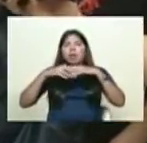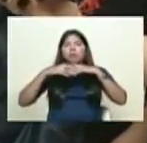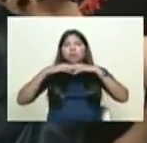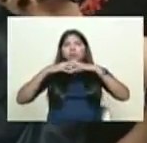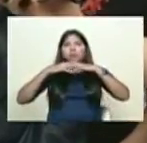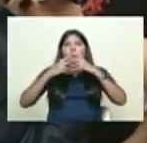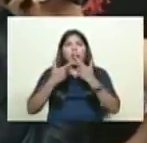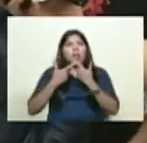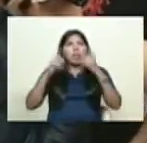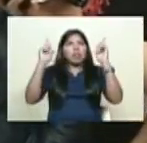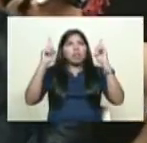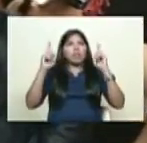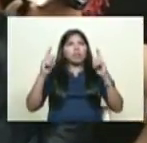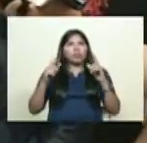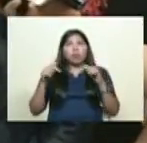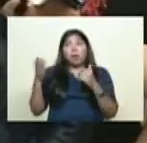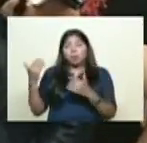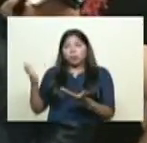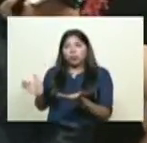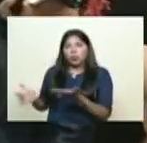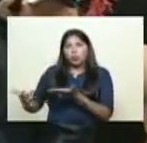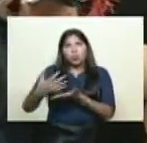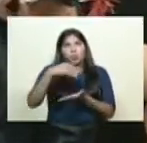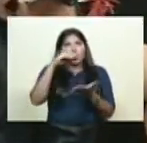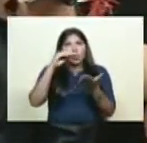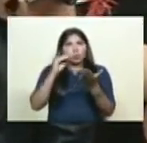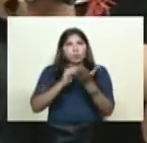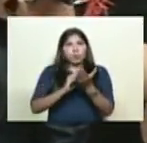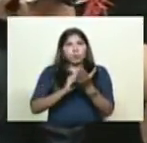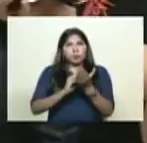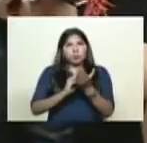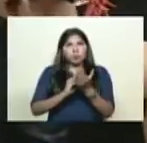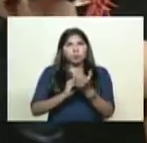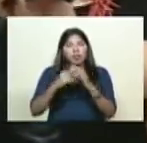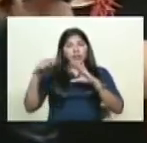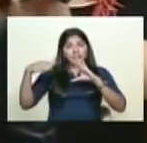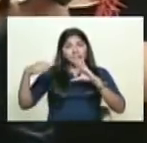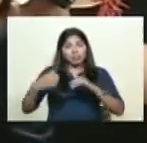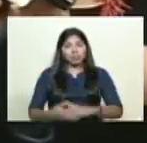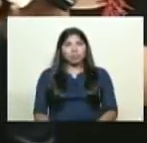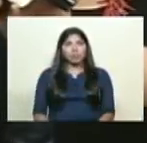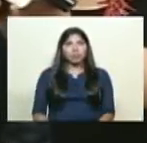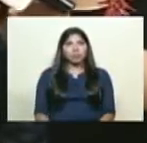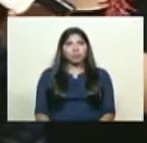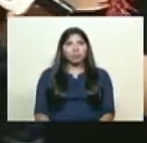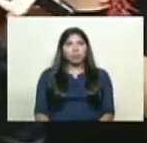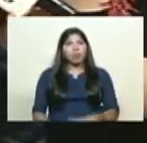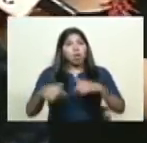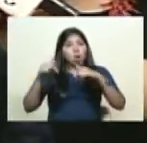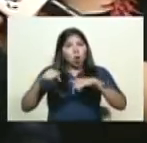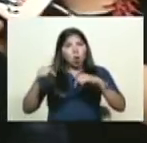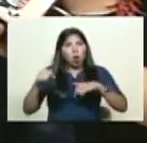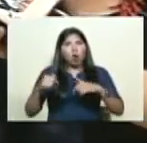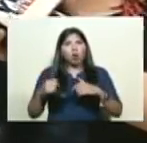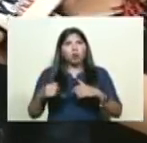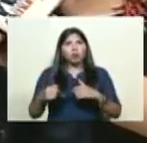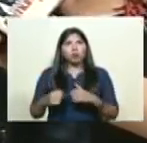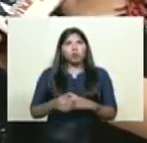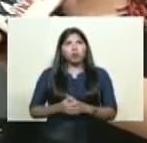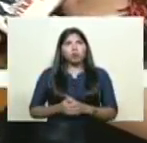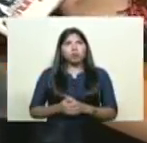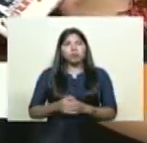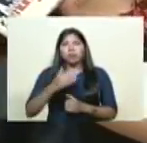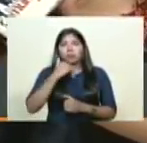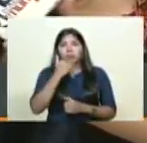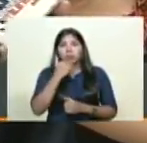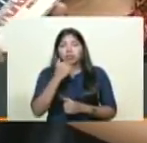venido recopilando en todas las reuniones que han tenido con el sector cinematográfico del país. Sí, en el día de hoy, en el marco de acercarse la fecha de la